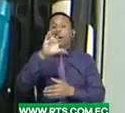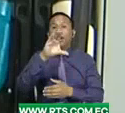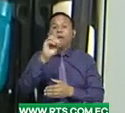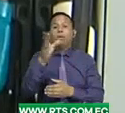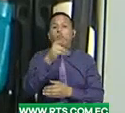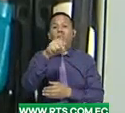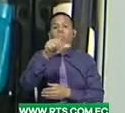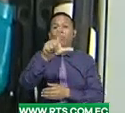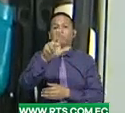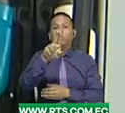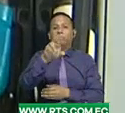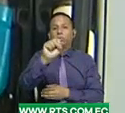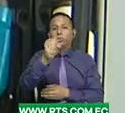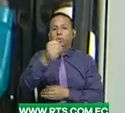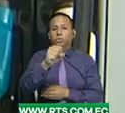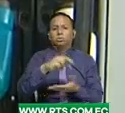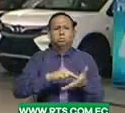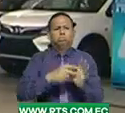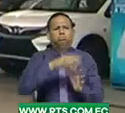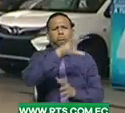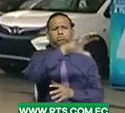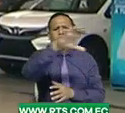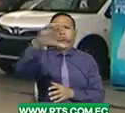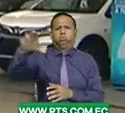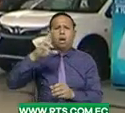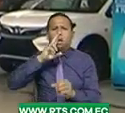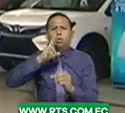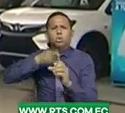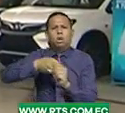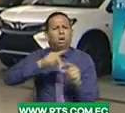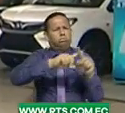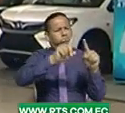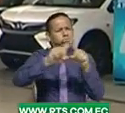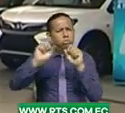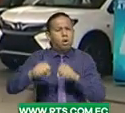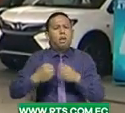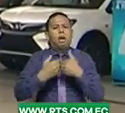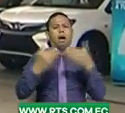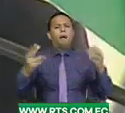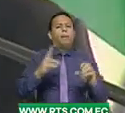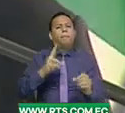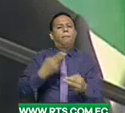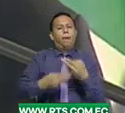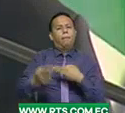en más de un centenar de estaciones. Estamos actualmente lanzando